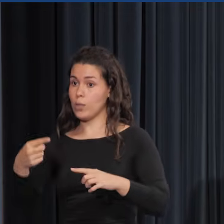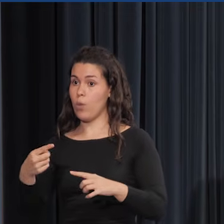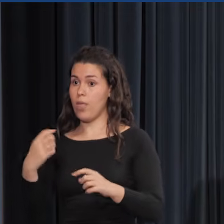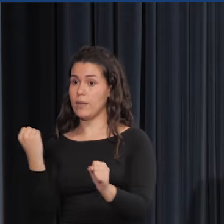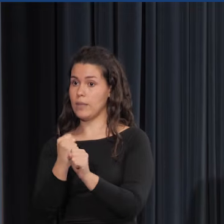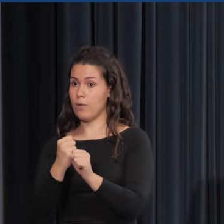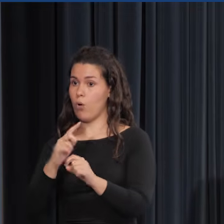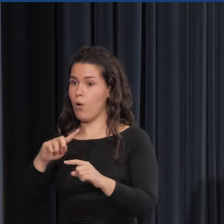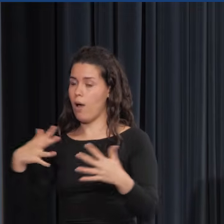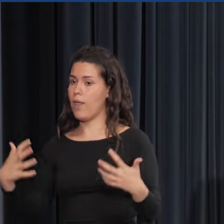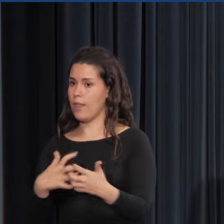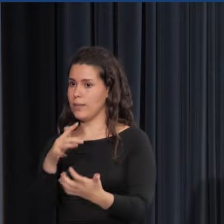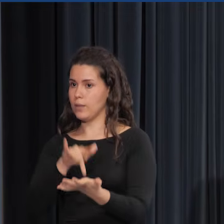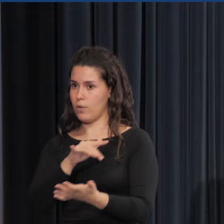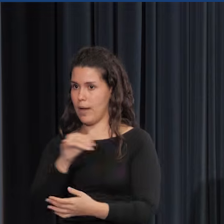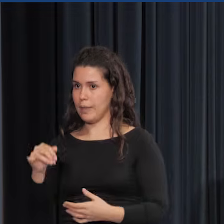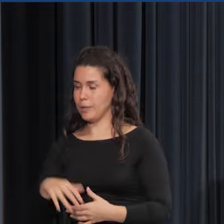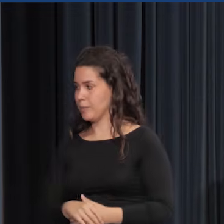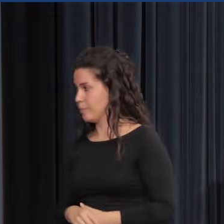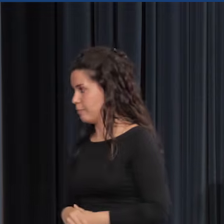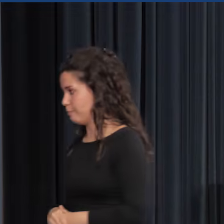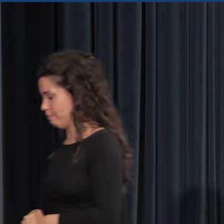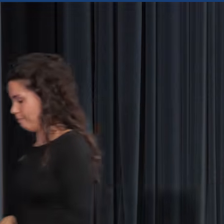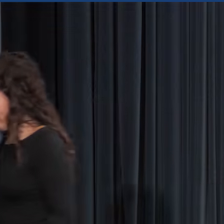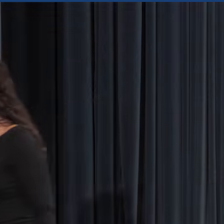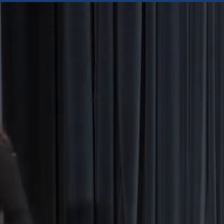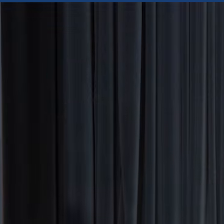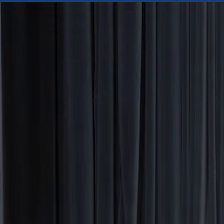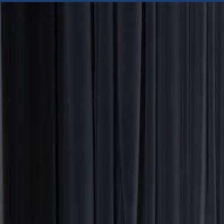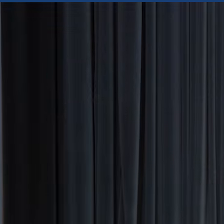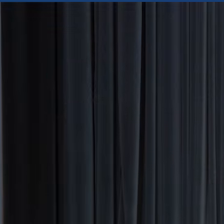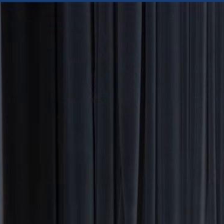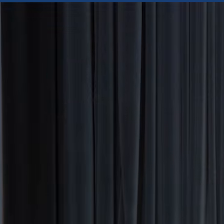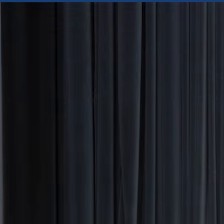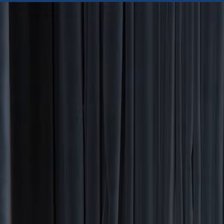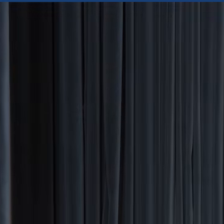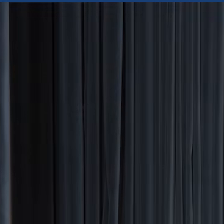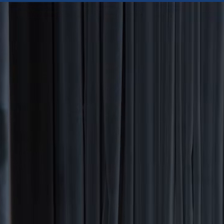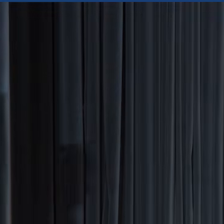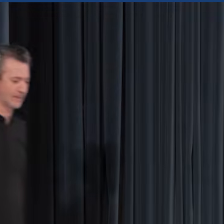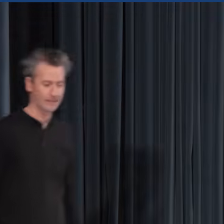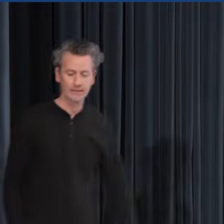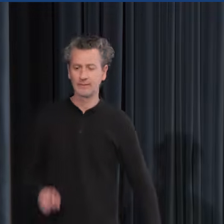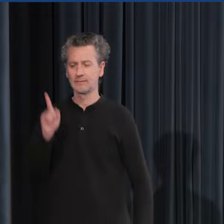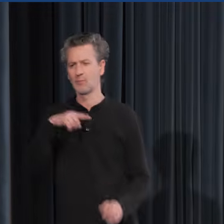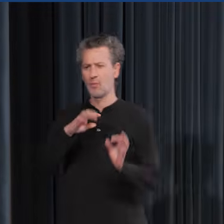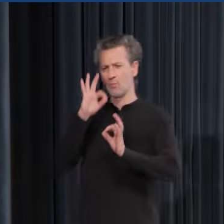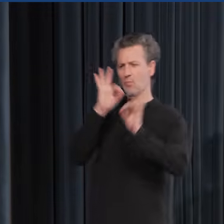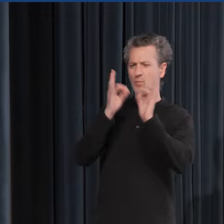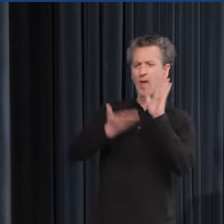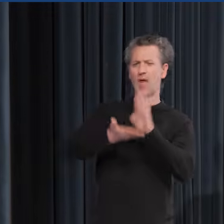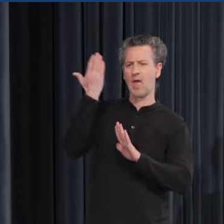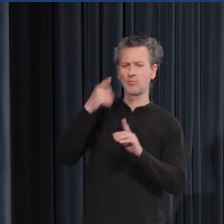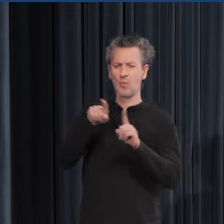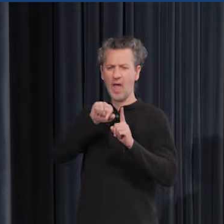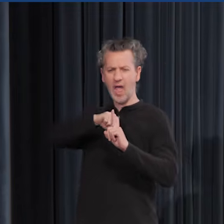trabajo. Además, como he mencionado anteriormente, hay también unos elevados índices de